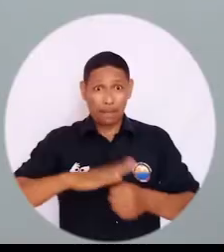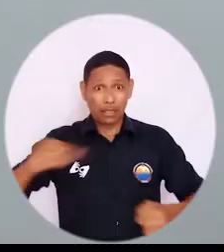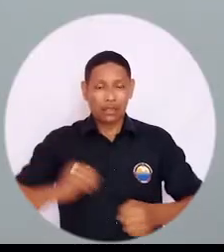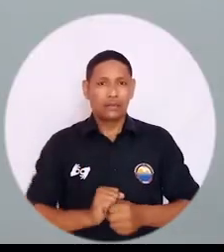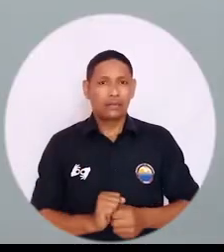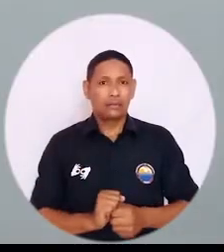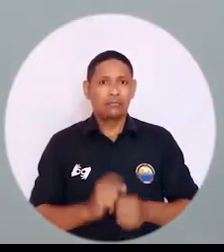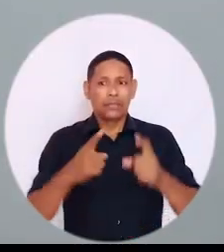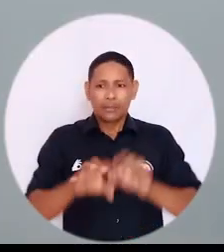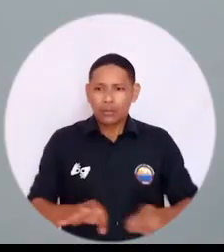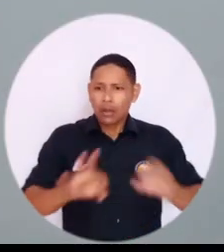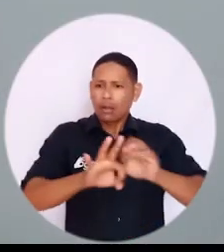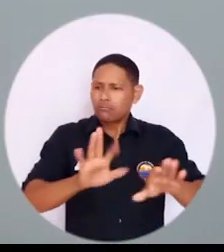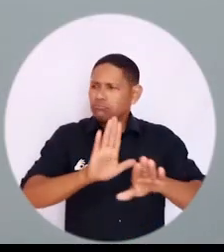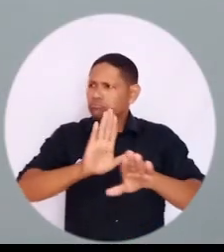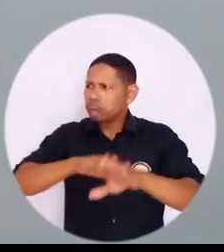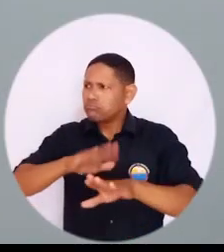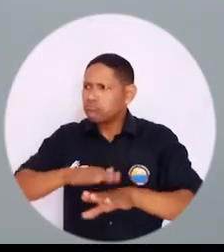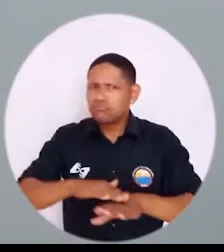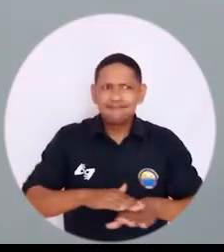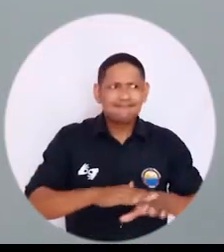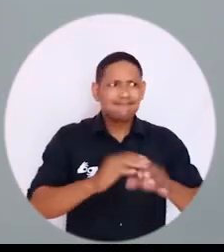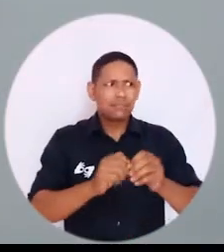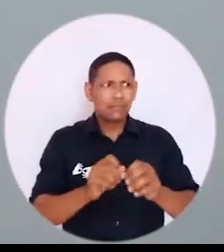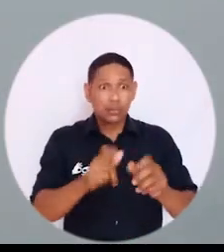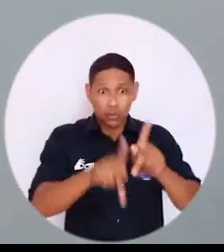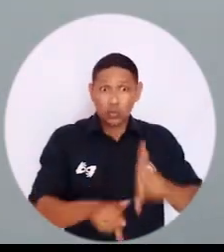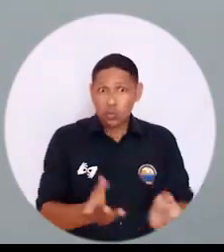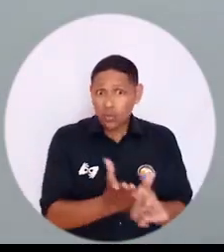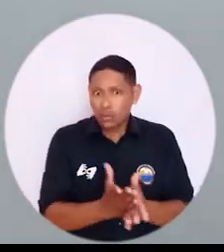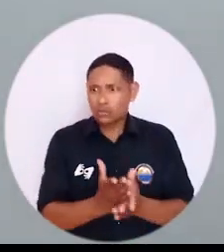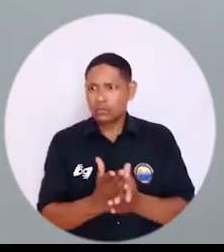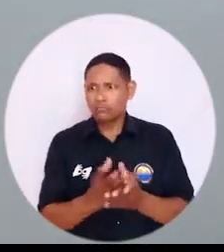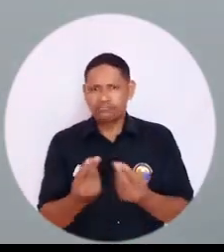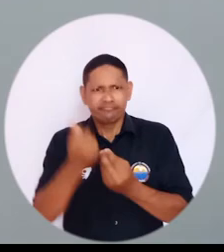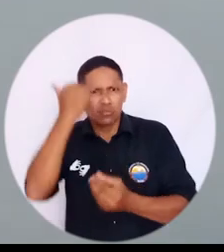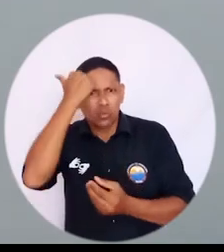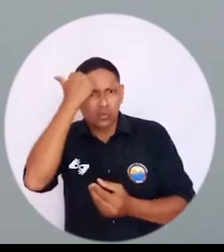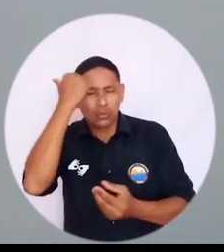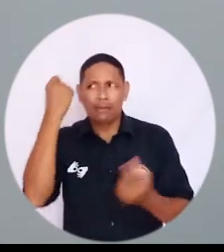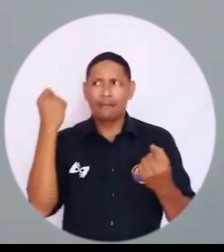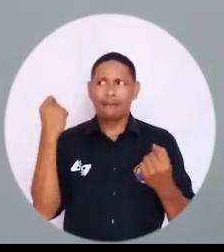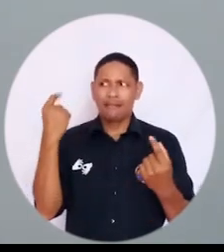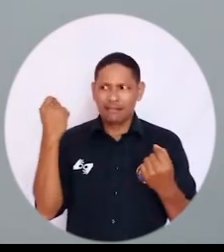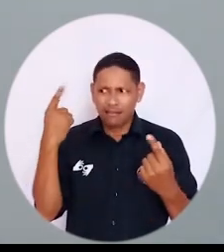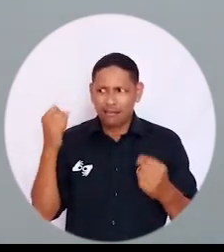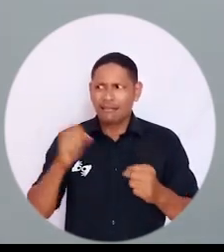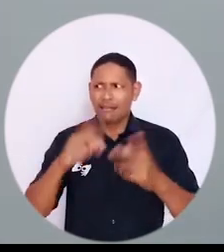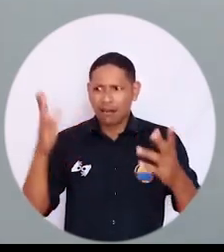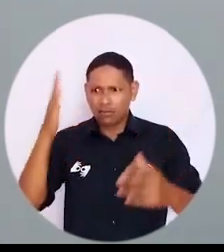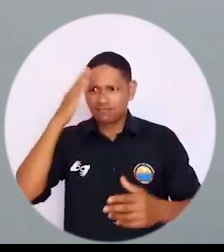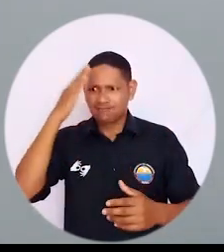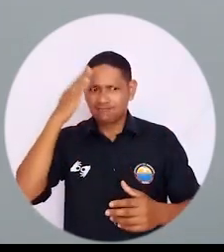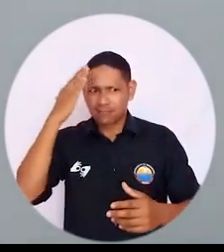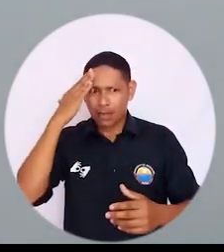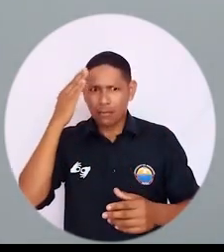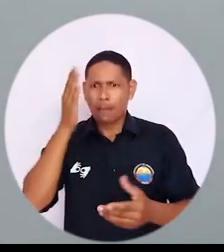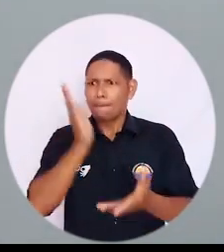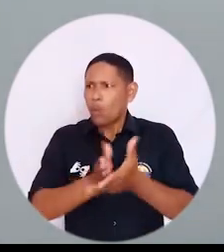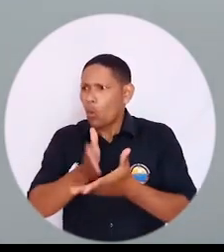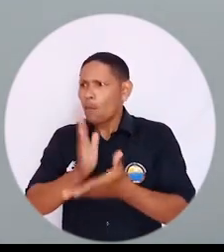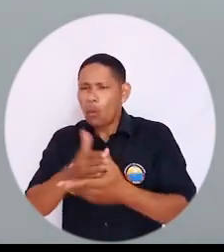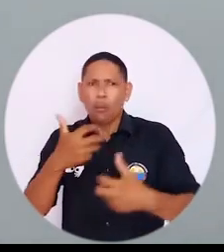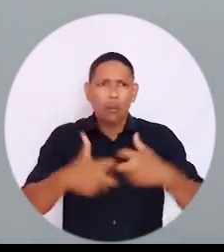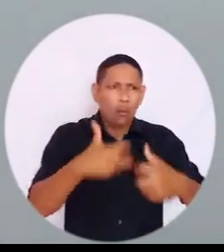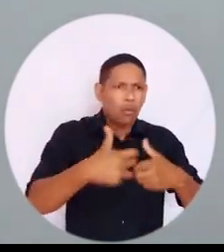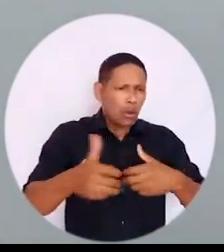región. Quiero también destacar el comportamiento de los estudiantes y los docentes, quienes han entendido, a pesar de todas las inconvenientes que se